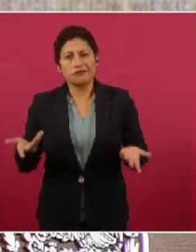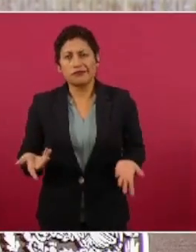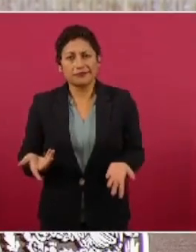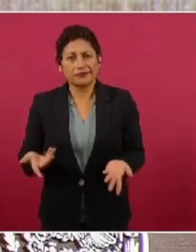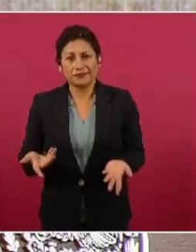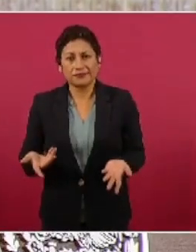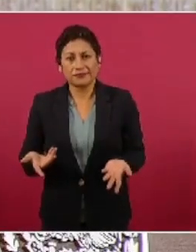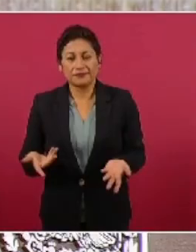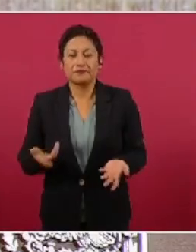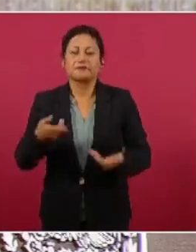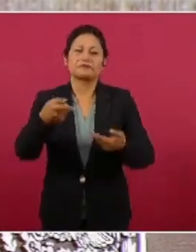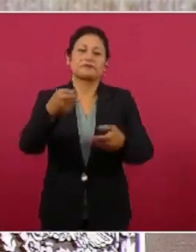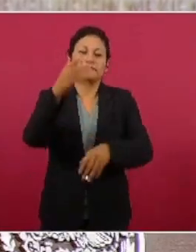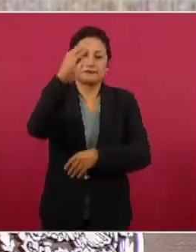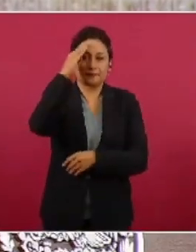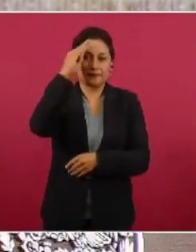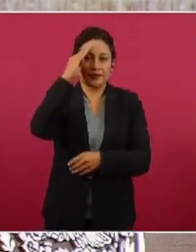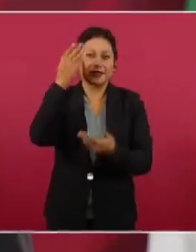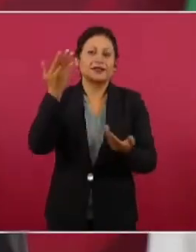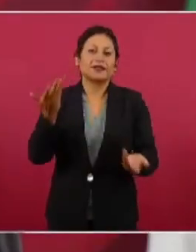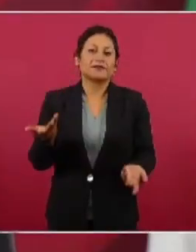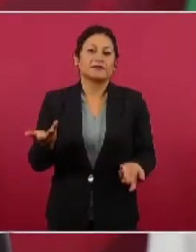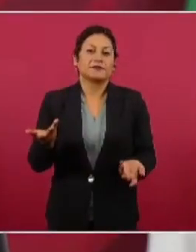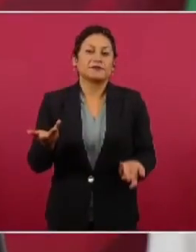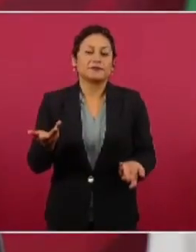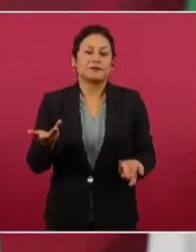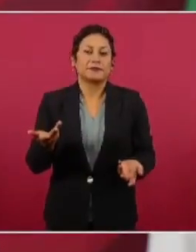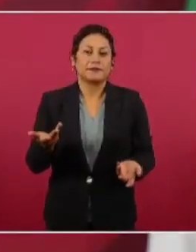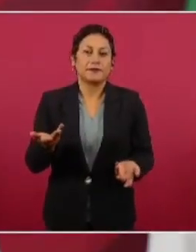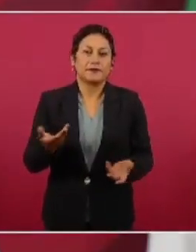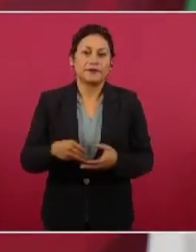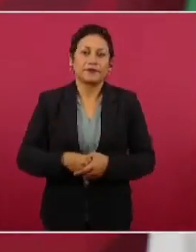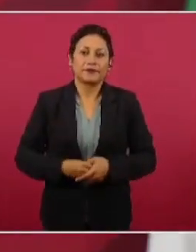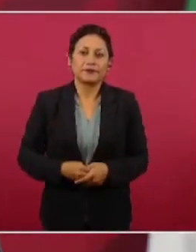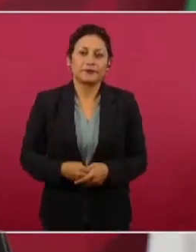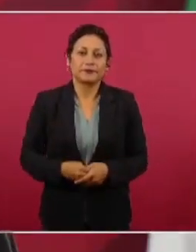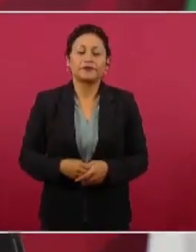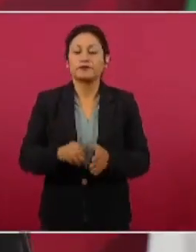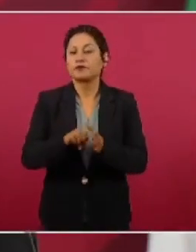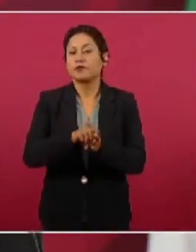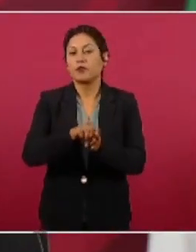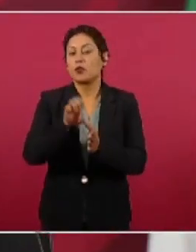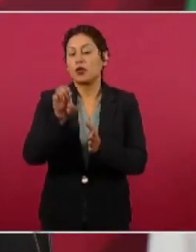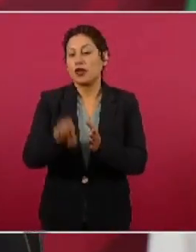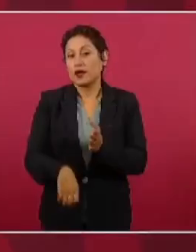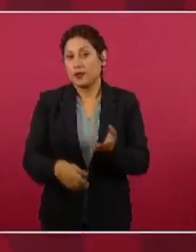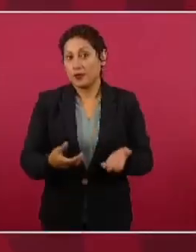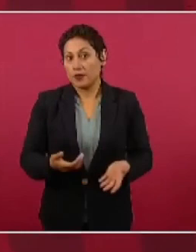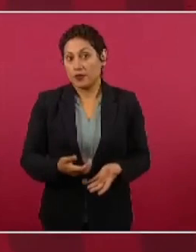O sea, imagínense qué hacemos con